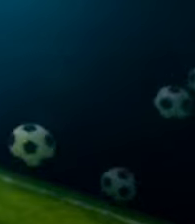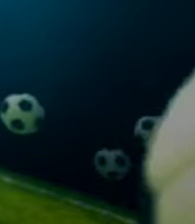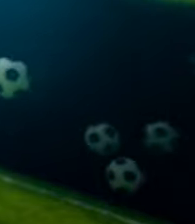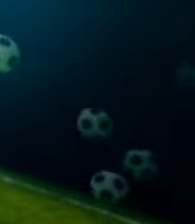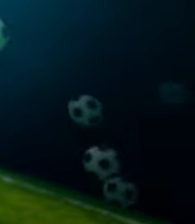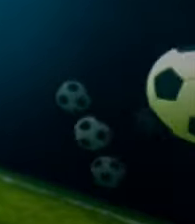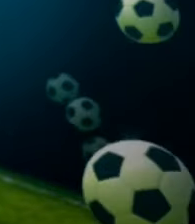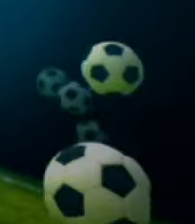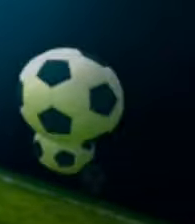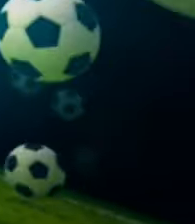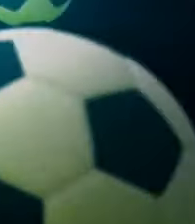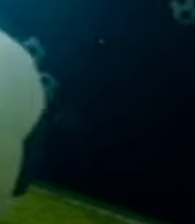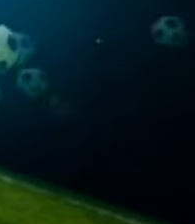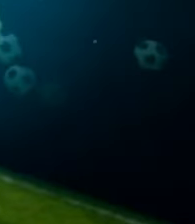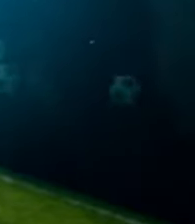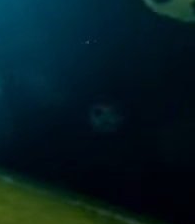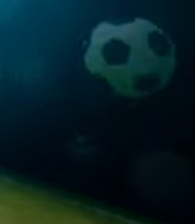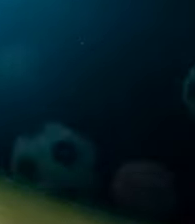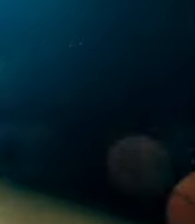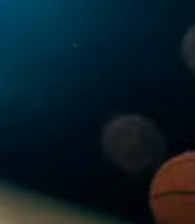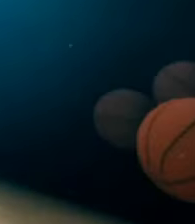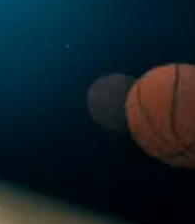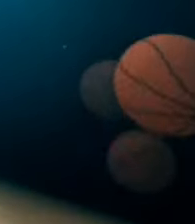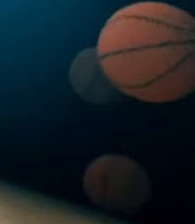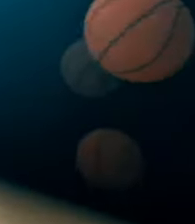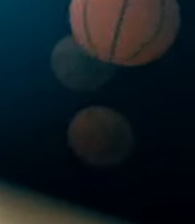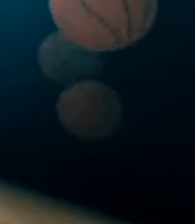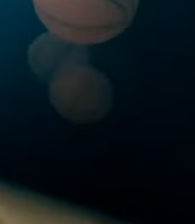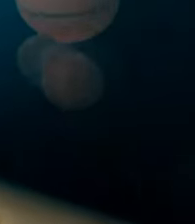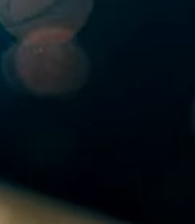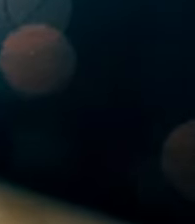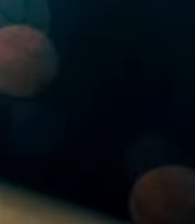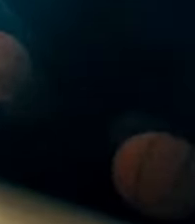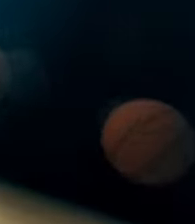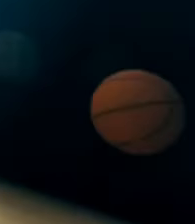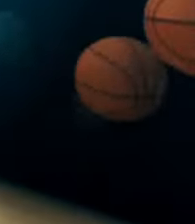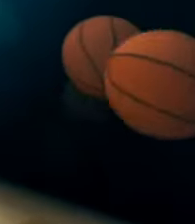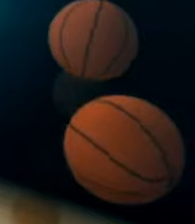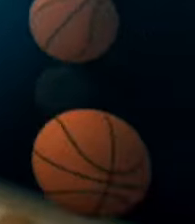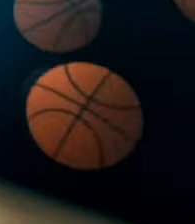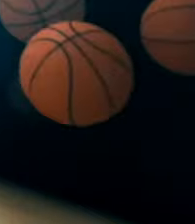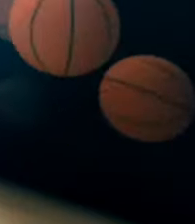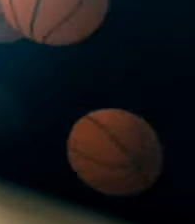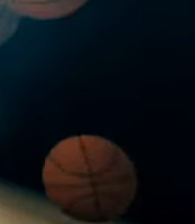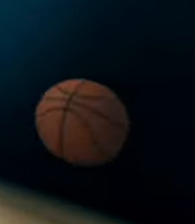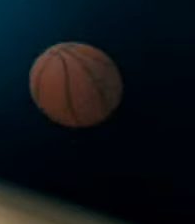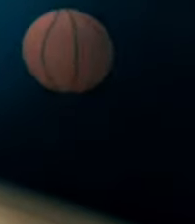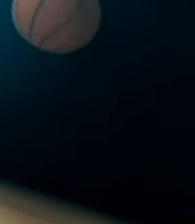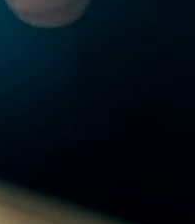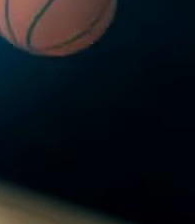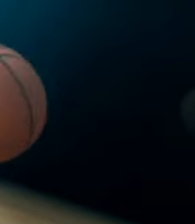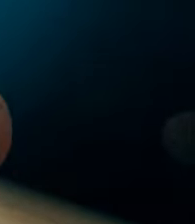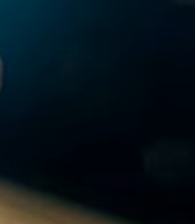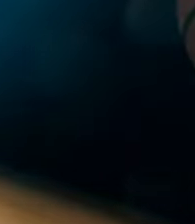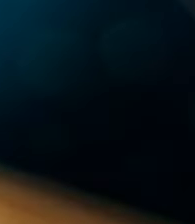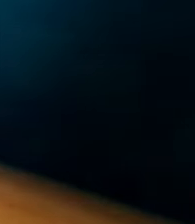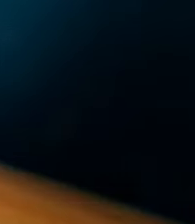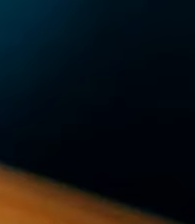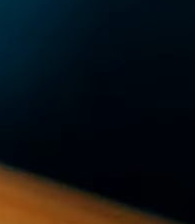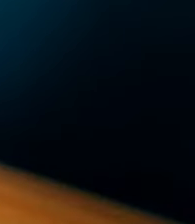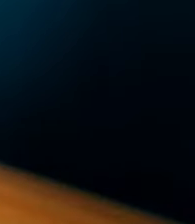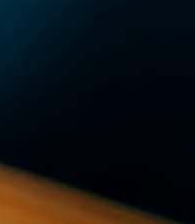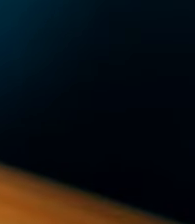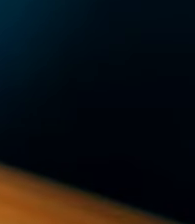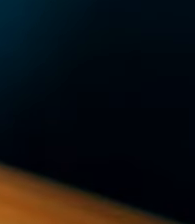Brown a los 19 minutos. Cuando moría la primera parte, Nicolás Capraro, desborde y centro de Brochero, y la llegada de Capraro para poner